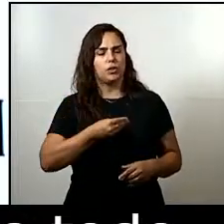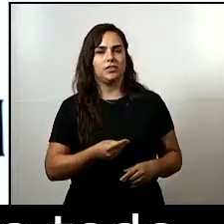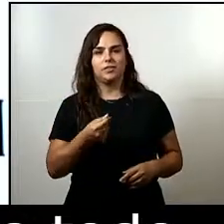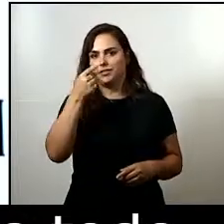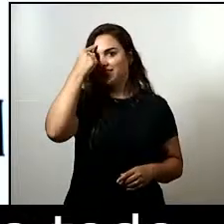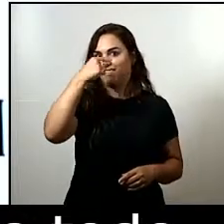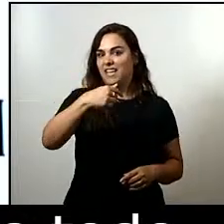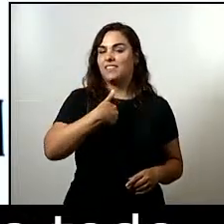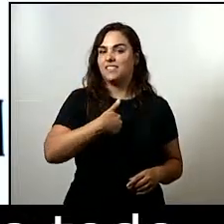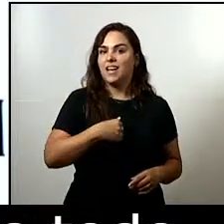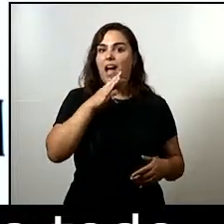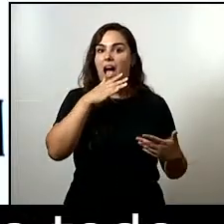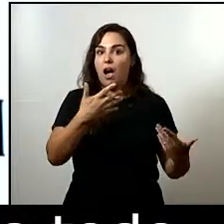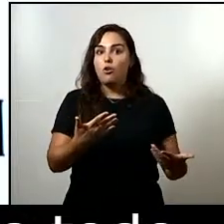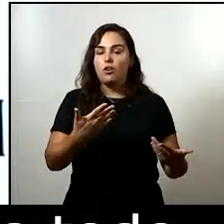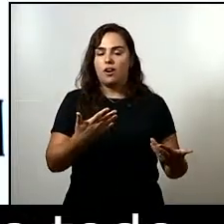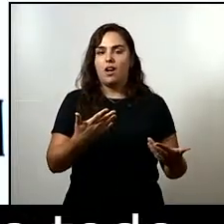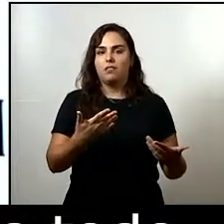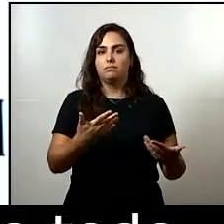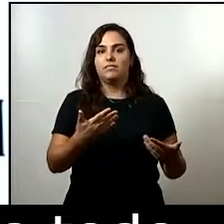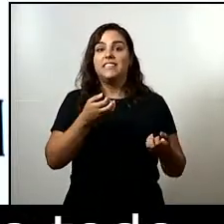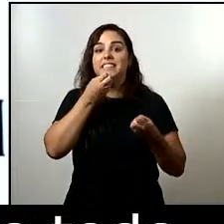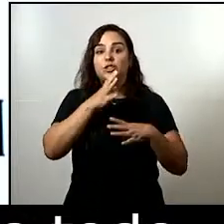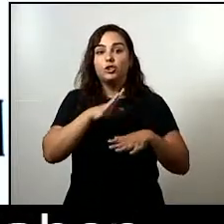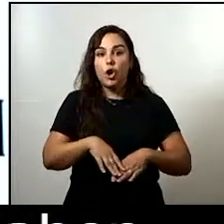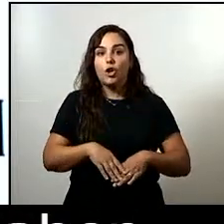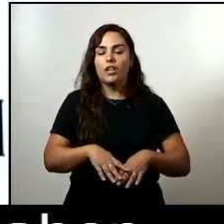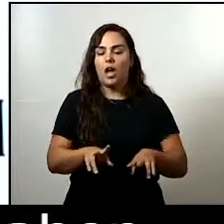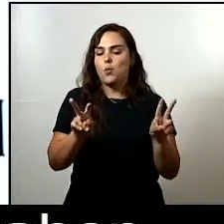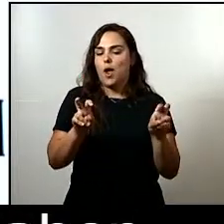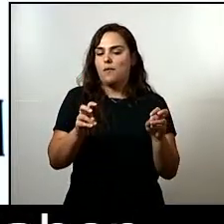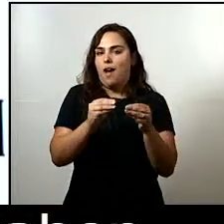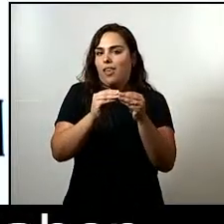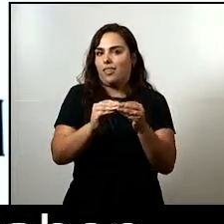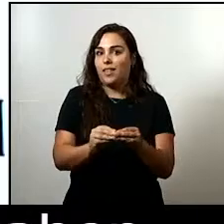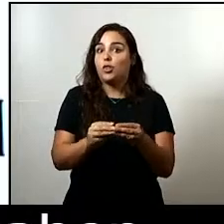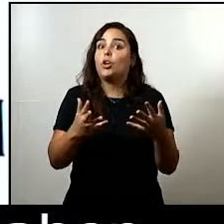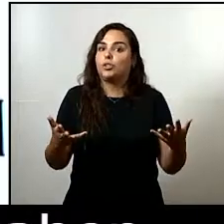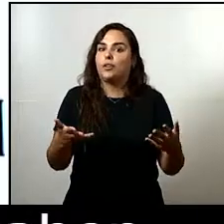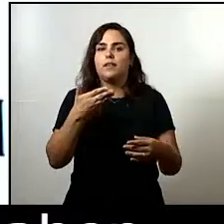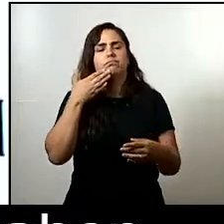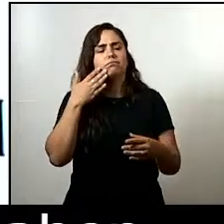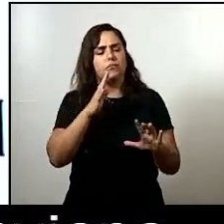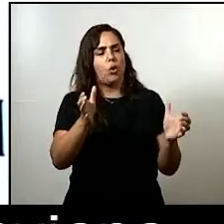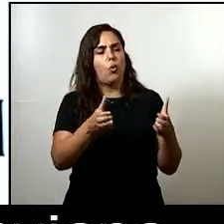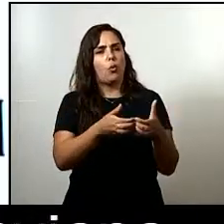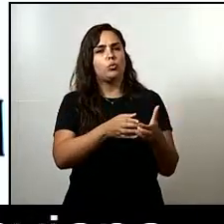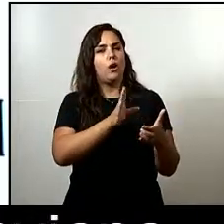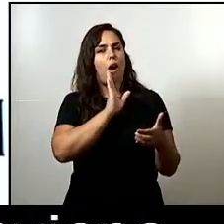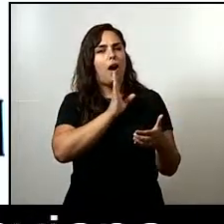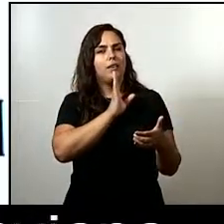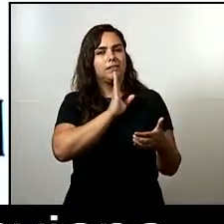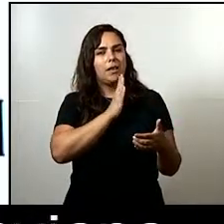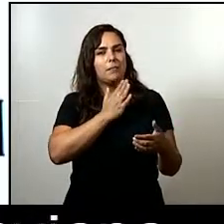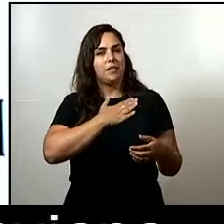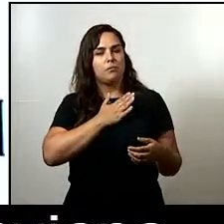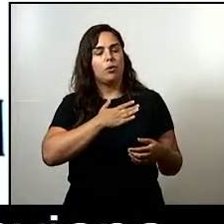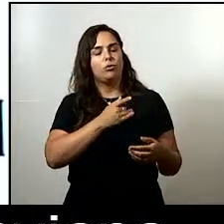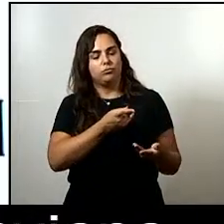saben, estamos escribiendo nuevas páginas de la historia y conviene dar el prestigio al conjunto de nuestro